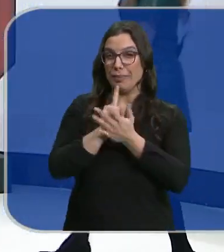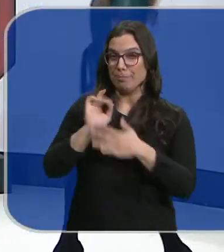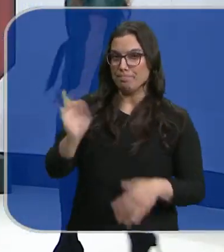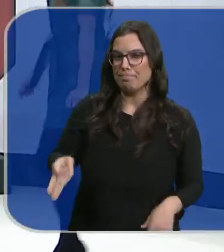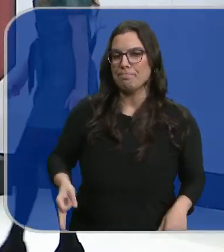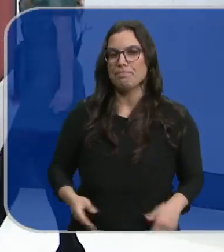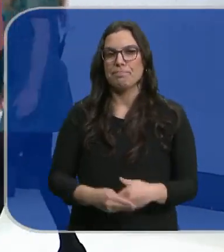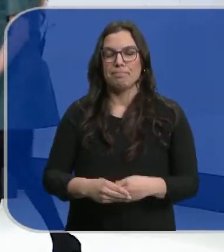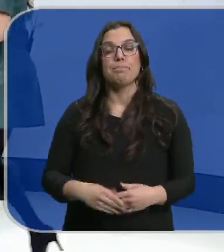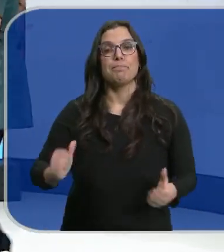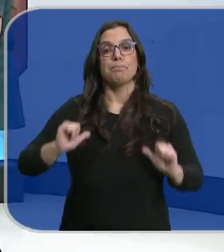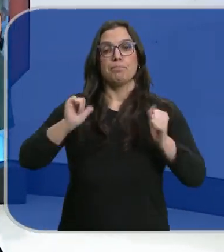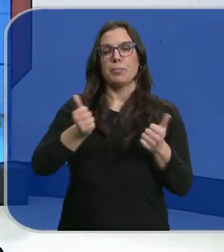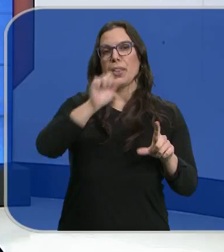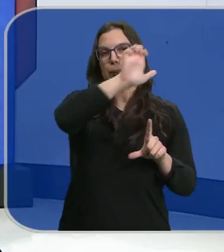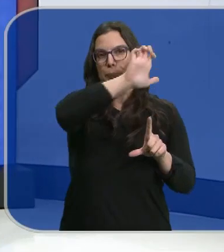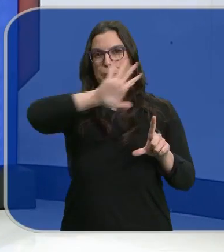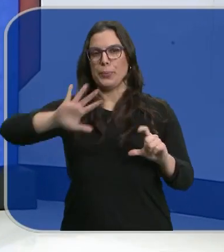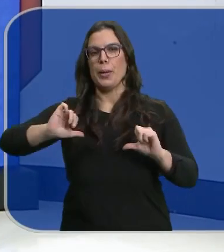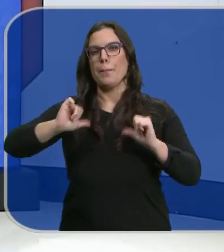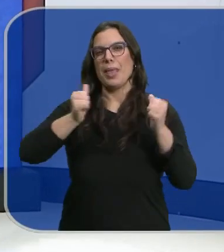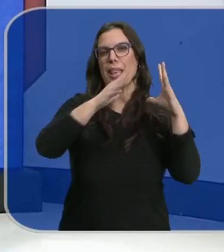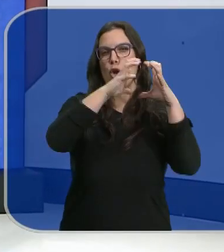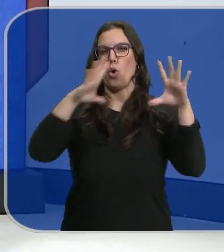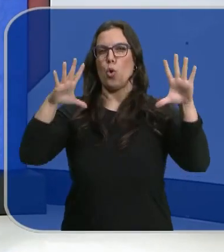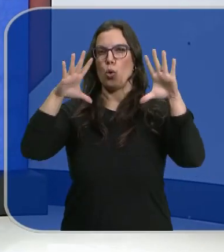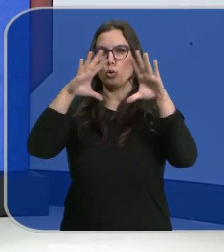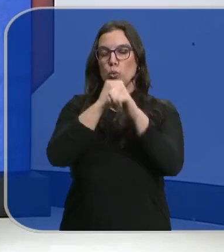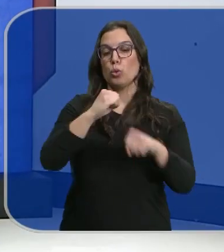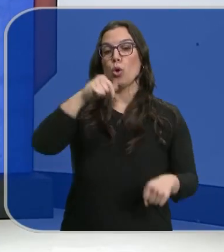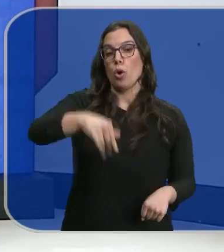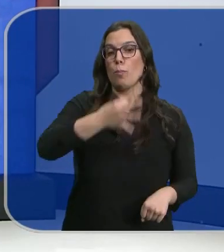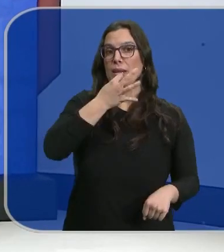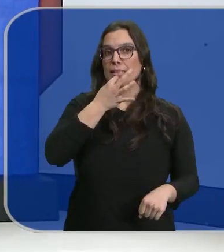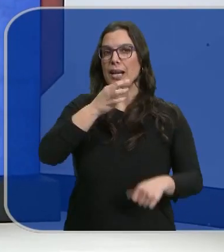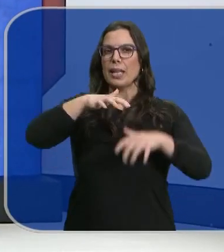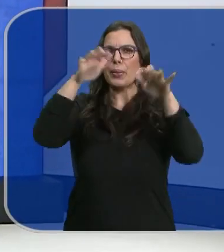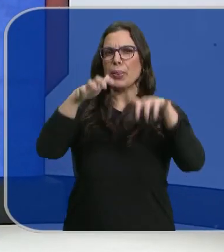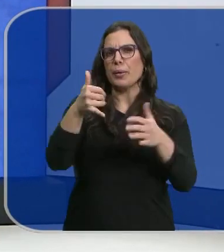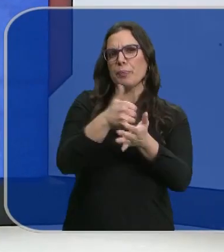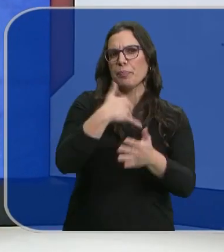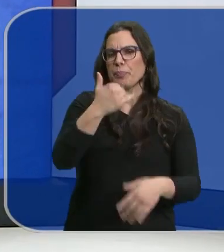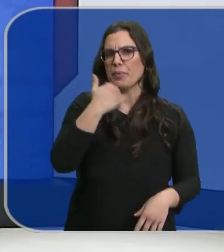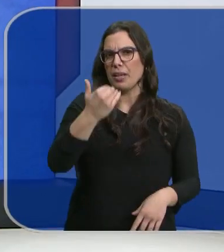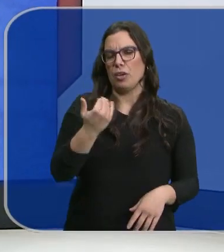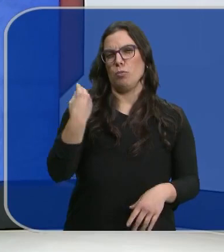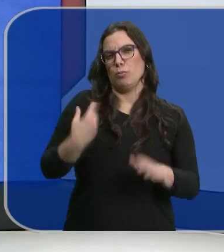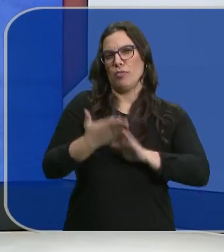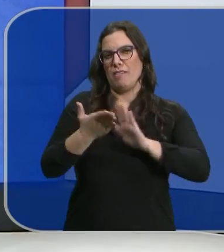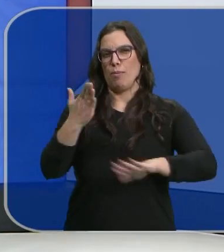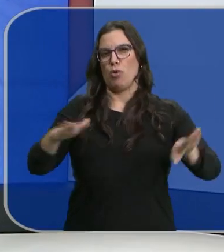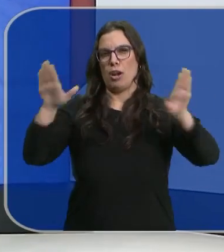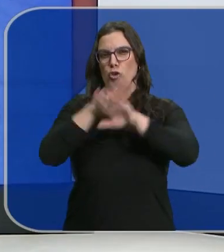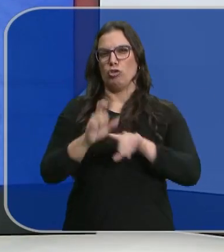frente. Nos llegará un frente, de momento ya nos está enviando más nubosidad. Esta tarde algunas precipitaciones débiles que se darán a últimas horas, como ves